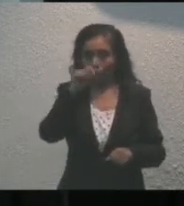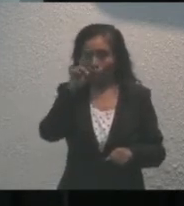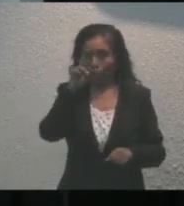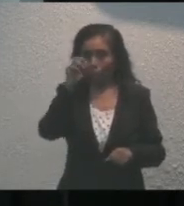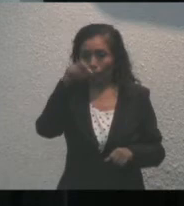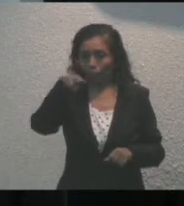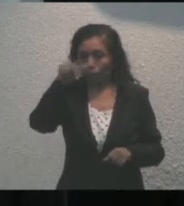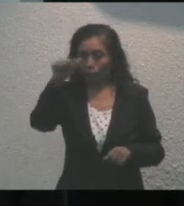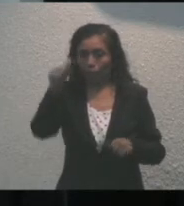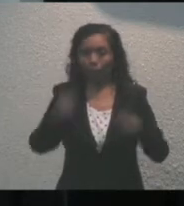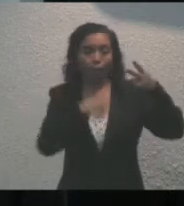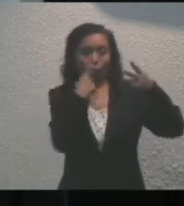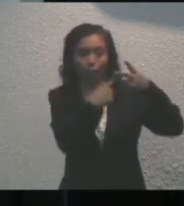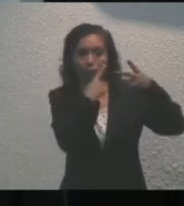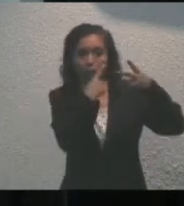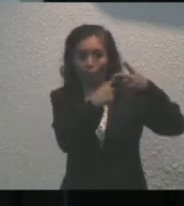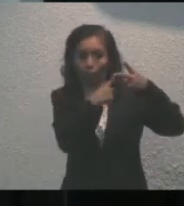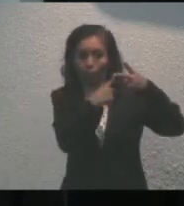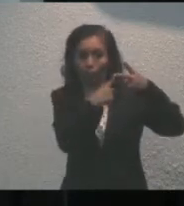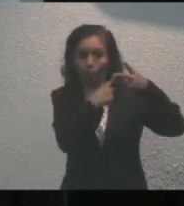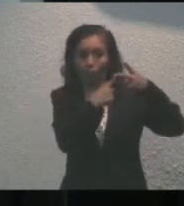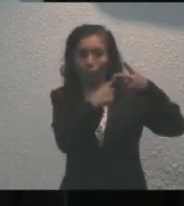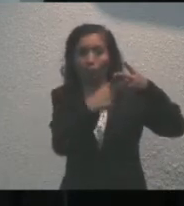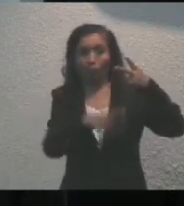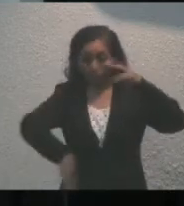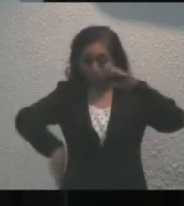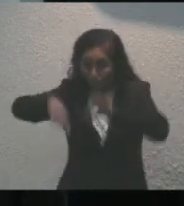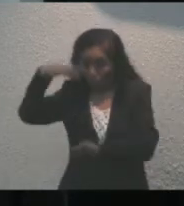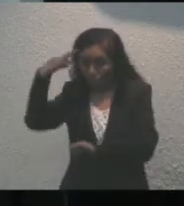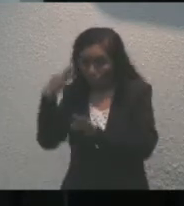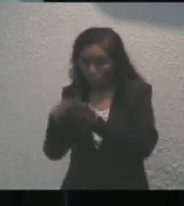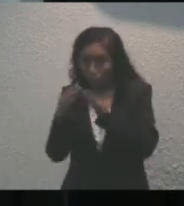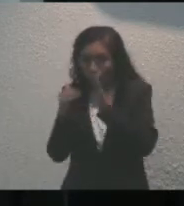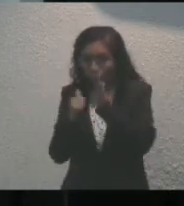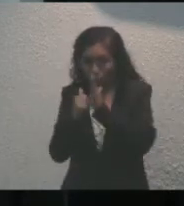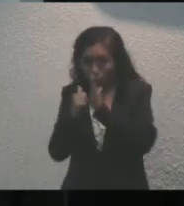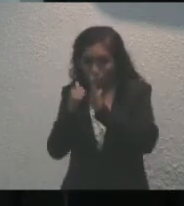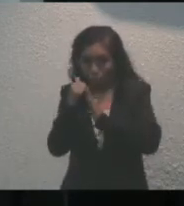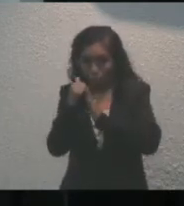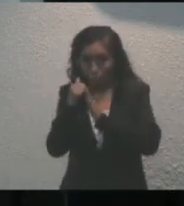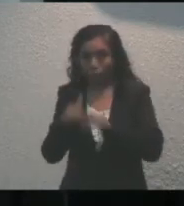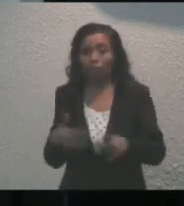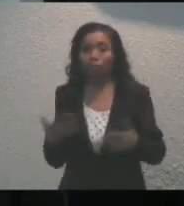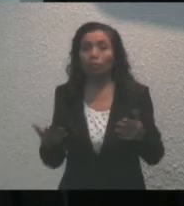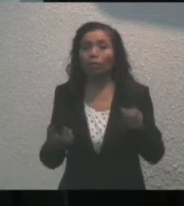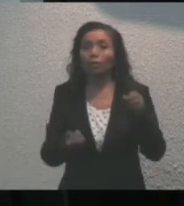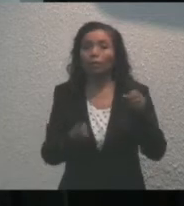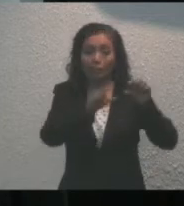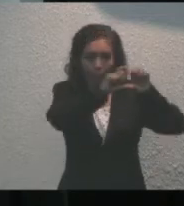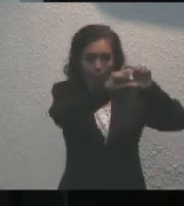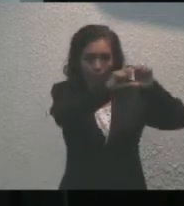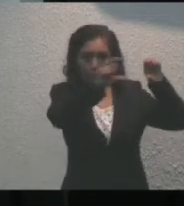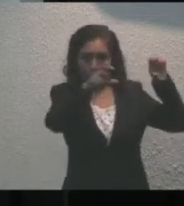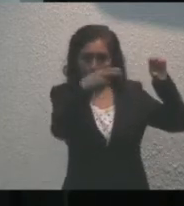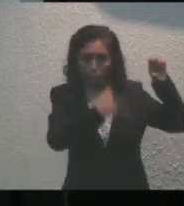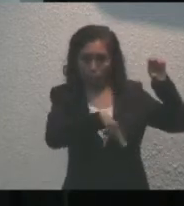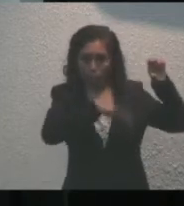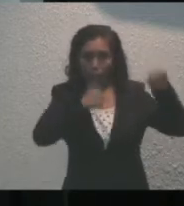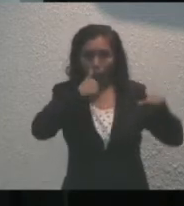Segundo, para efectos de dar cumplimiento al artículo anterior, la inscripción con letras doradas en el